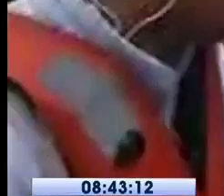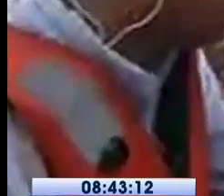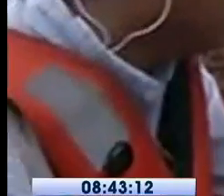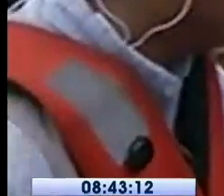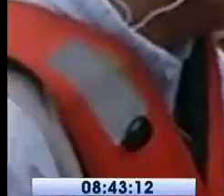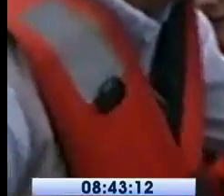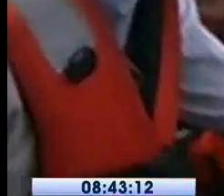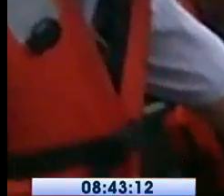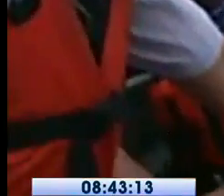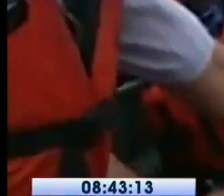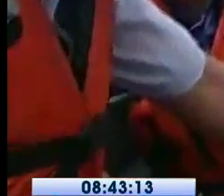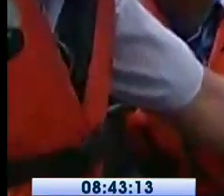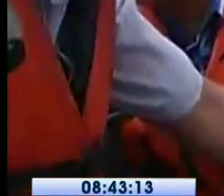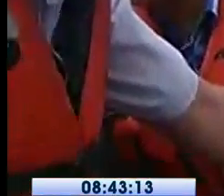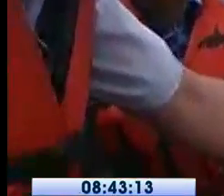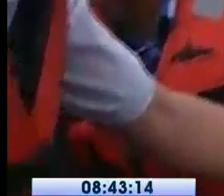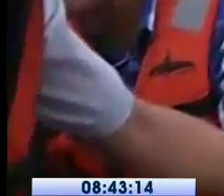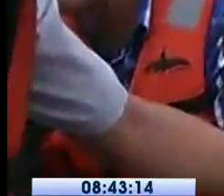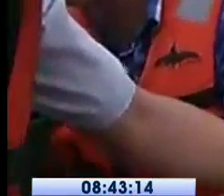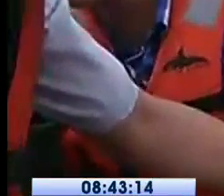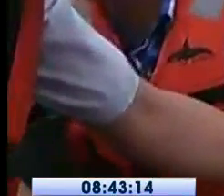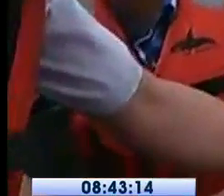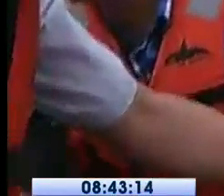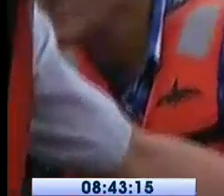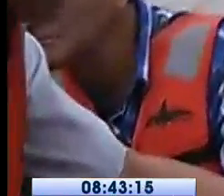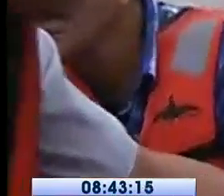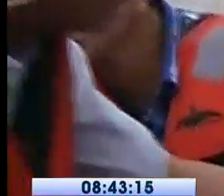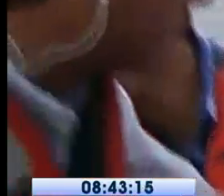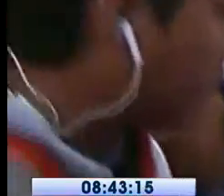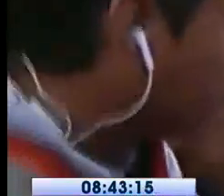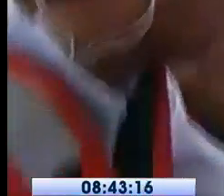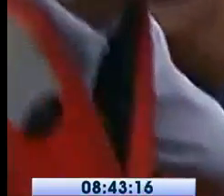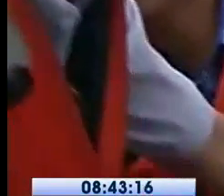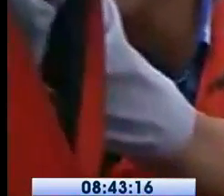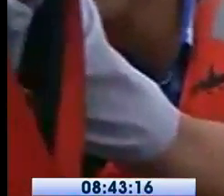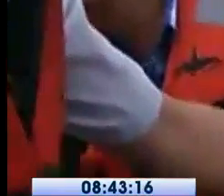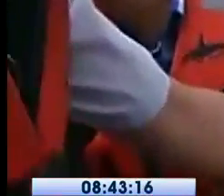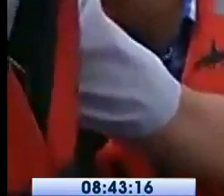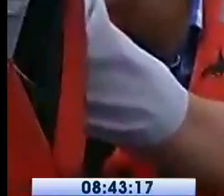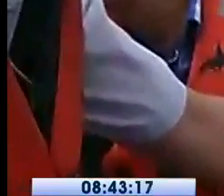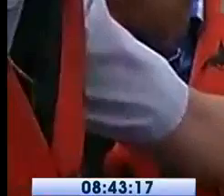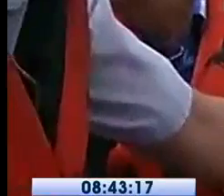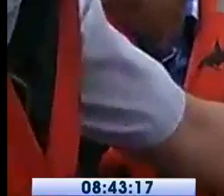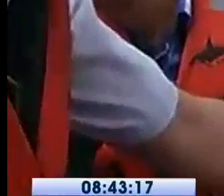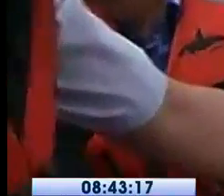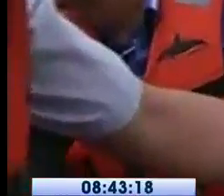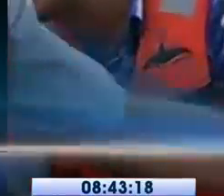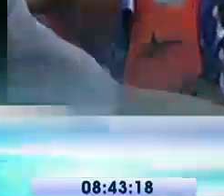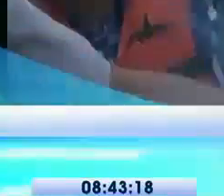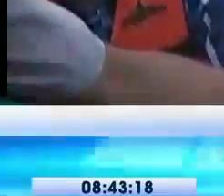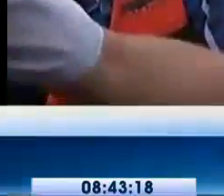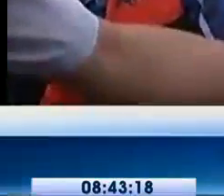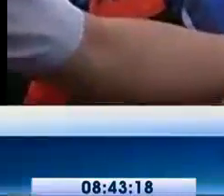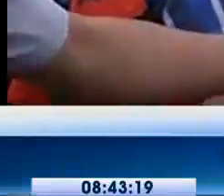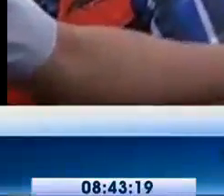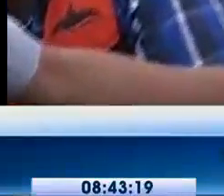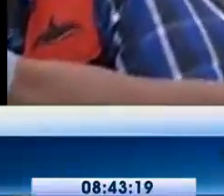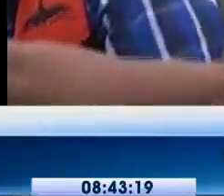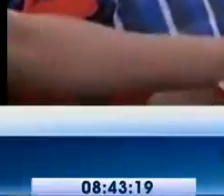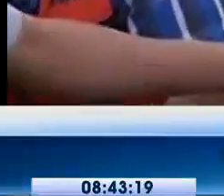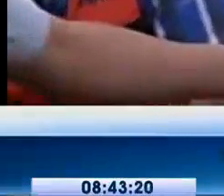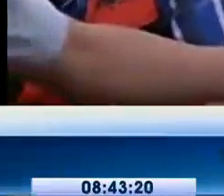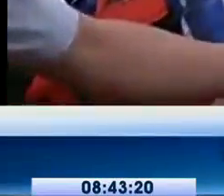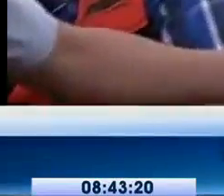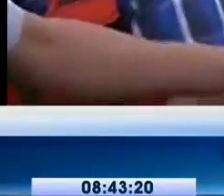a desarrollar esta nueva actividad hace unos 6-8 meses de instalar esos equipos, aparte de seguir siendo chofer, ella estaba